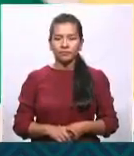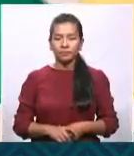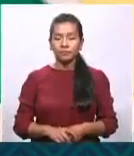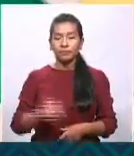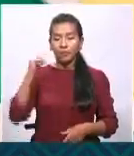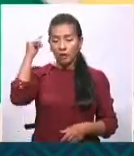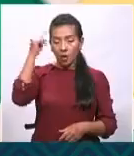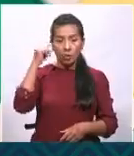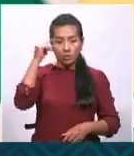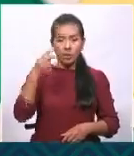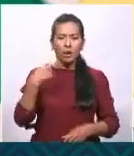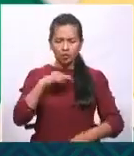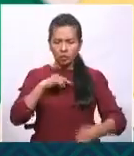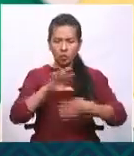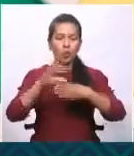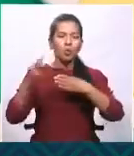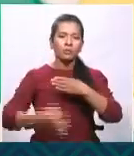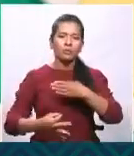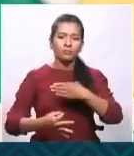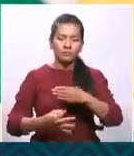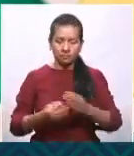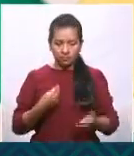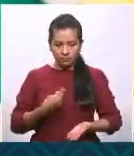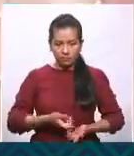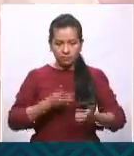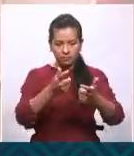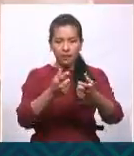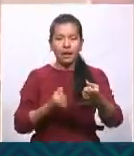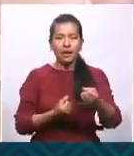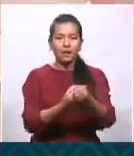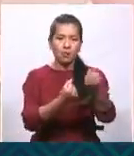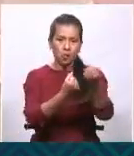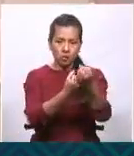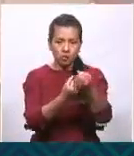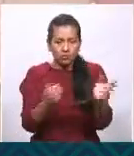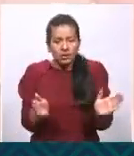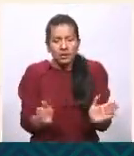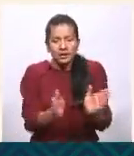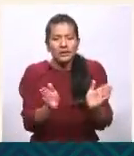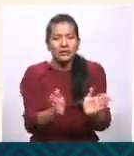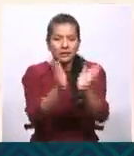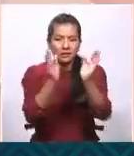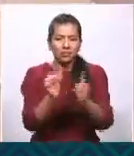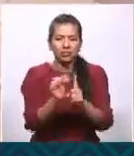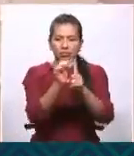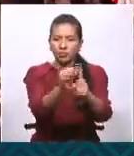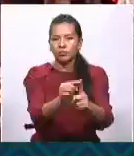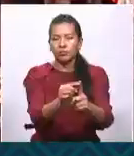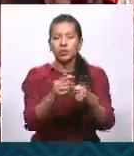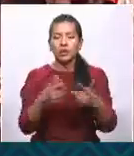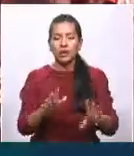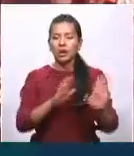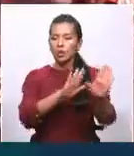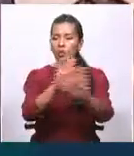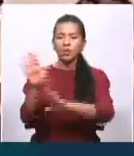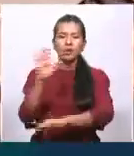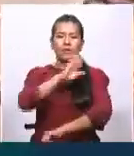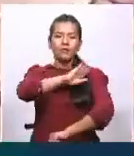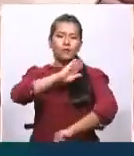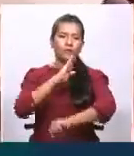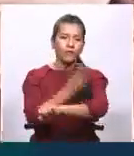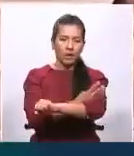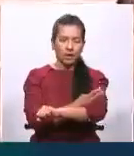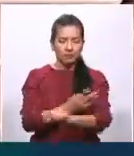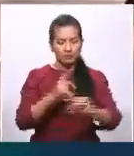El Gobierno Nacional cumple con el incentivo, cumple con promocionar ese esfuerzo, ese premiar,